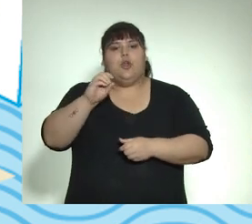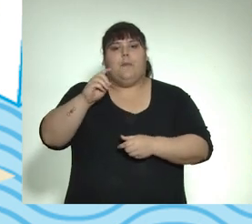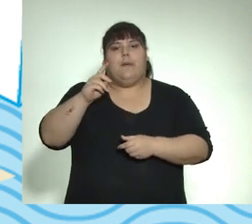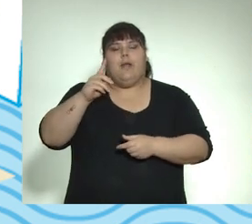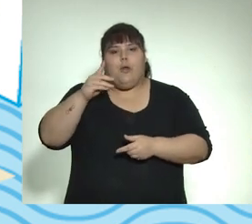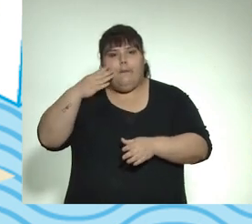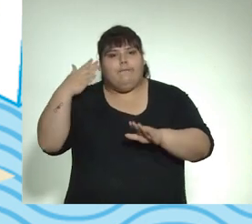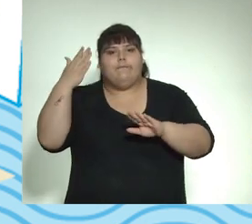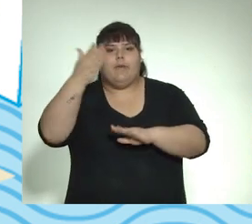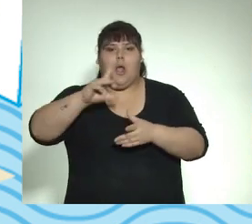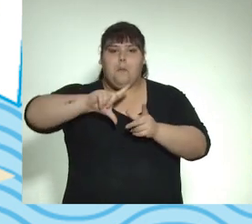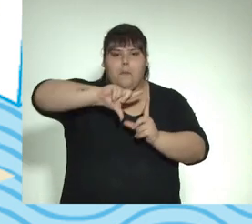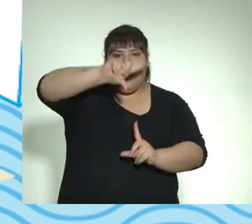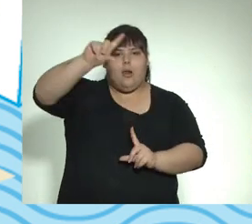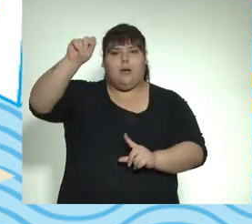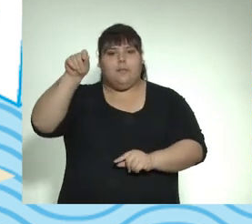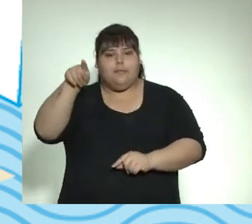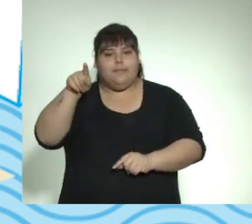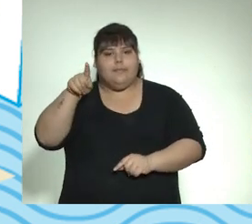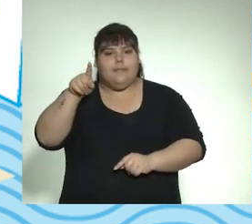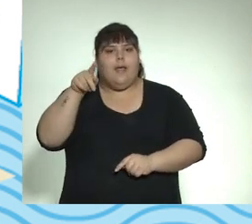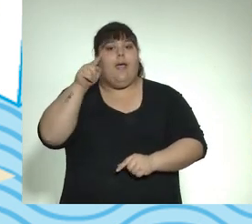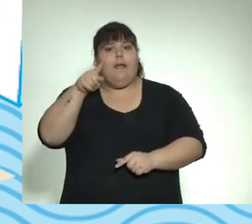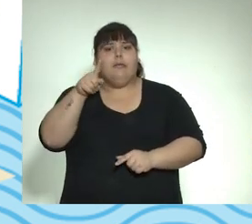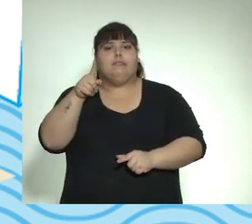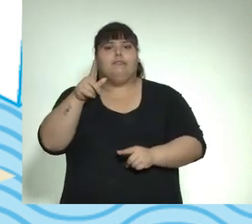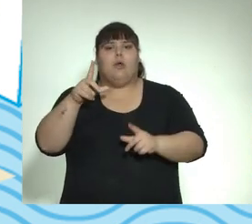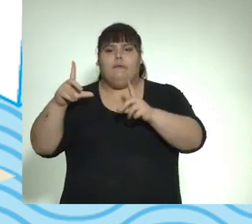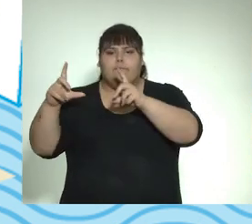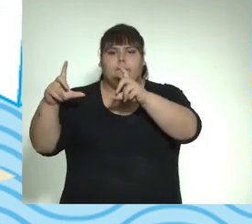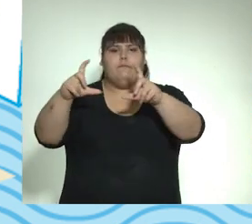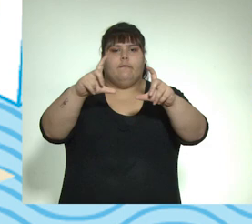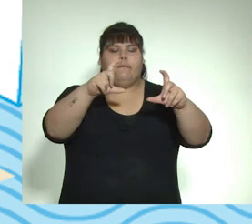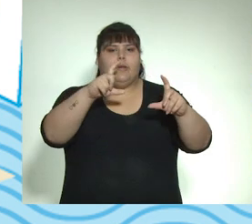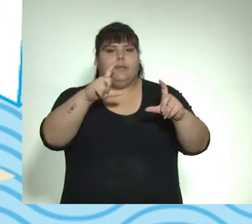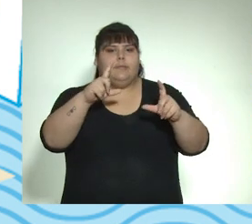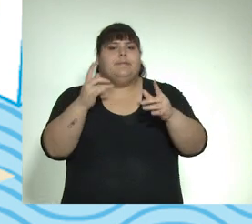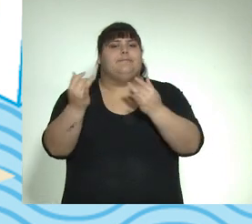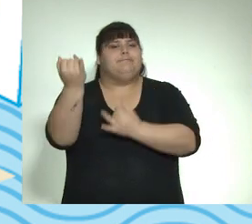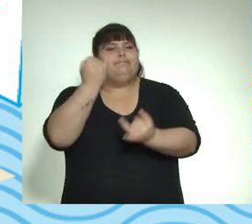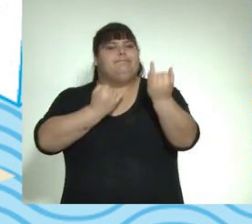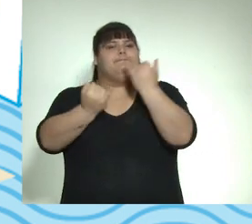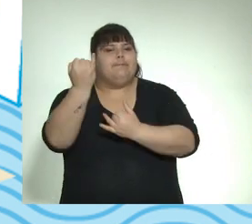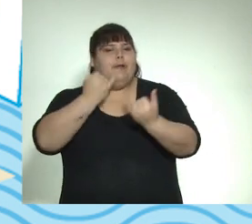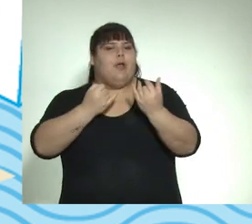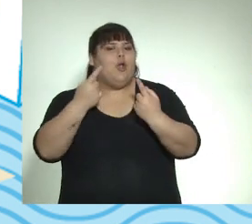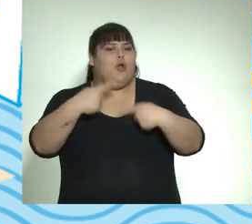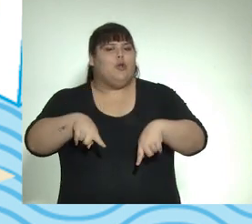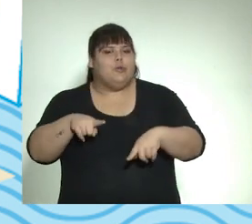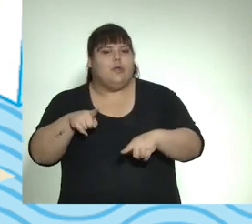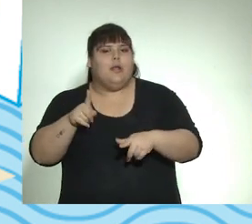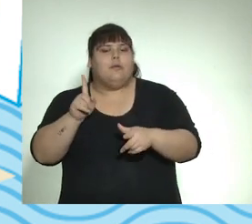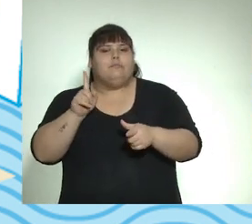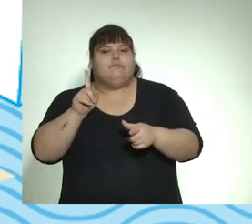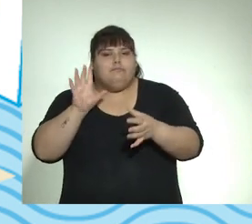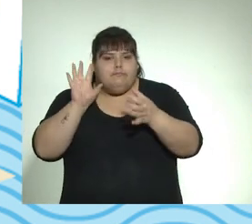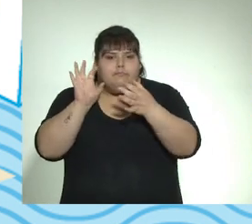llamó Aventura Mesopotamia, y en ella tenemos imágenes que pueden contarnos